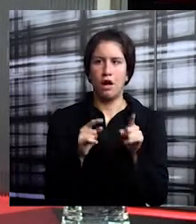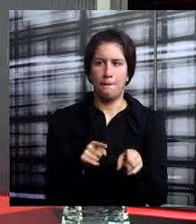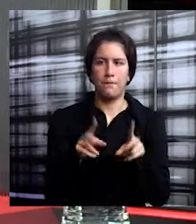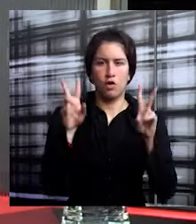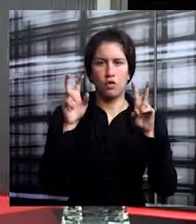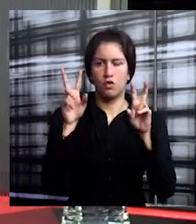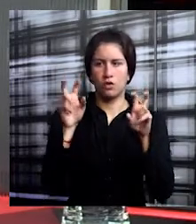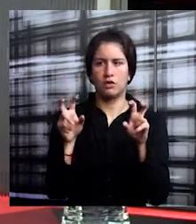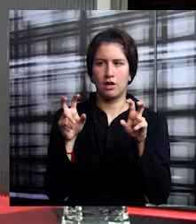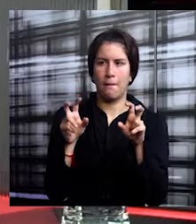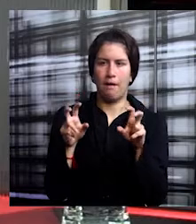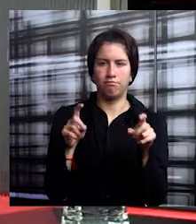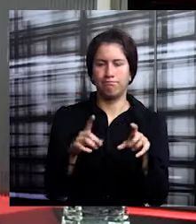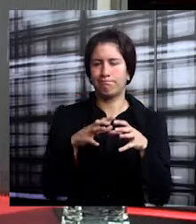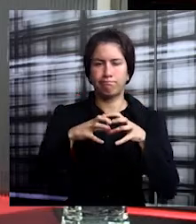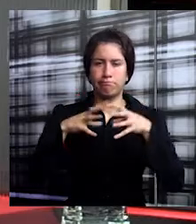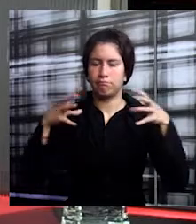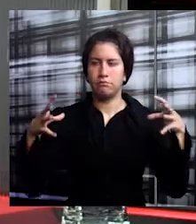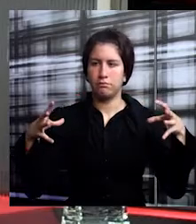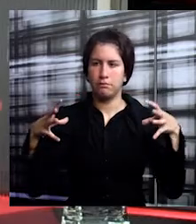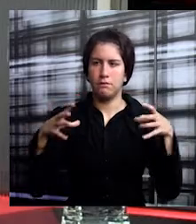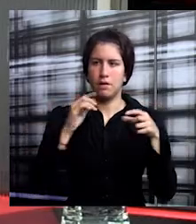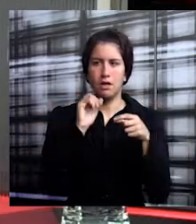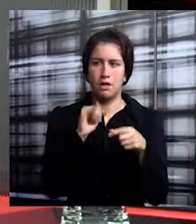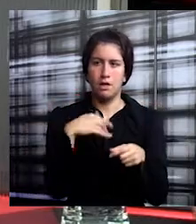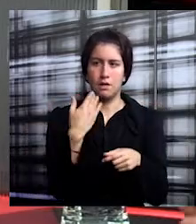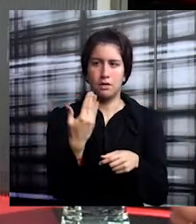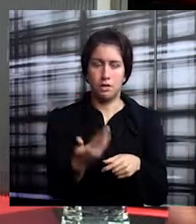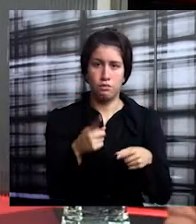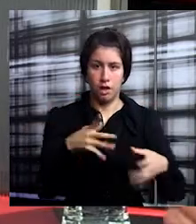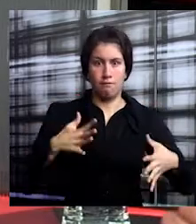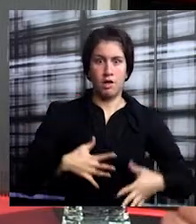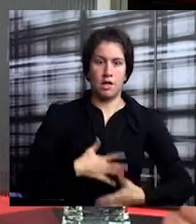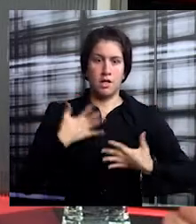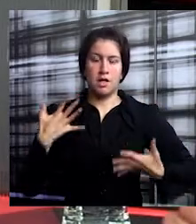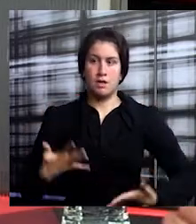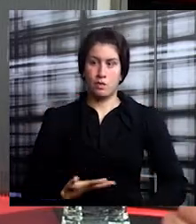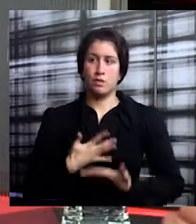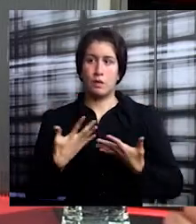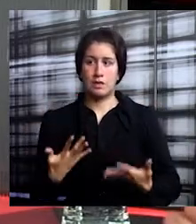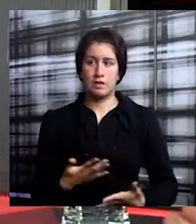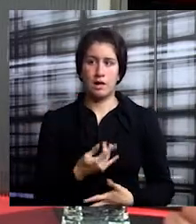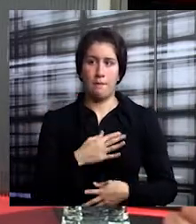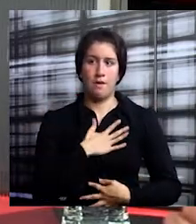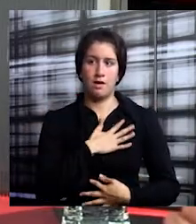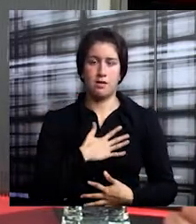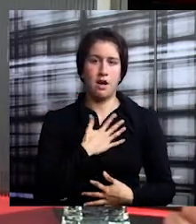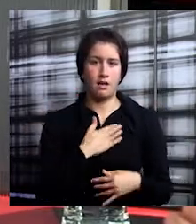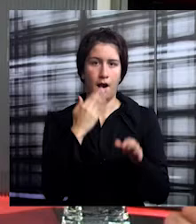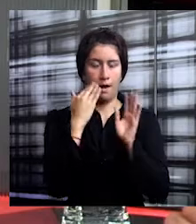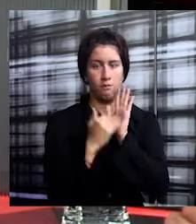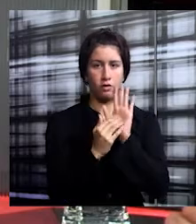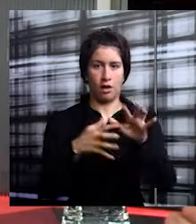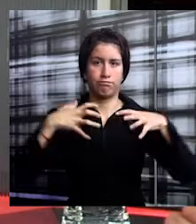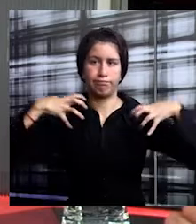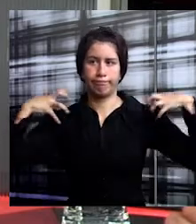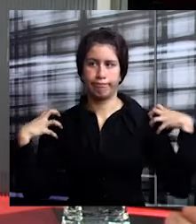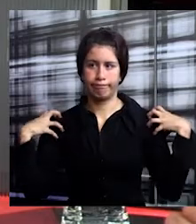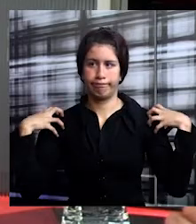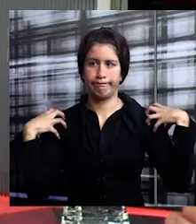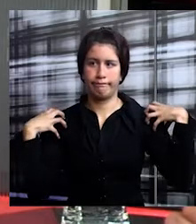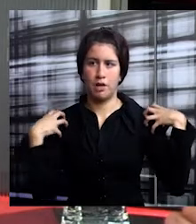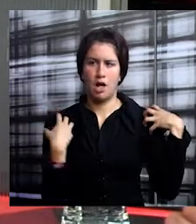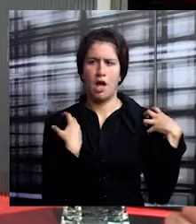se entusiasma por la urgencia de mostrar cabezas responsables, imagínese cuál puede ser el margen de error si terminan condenando a